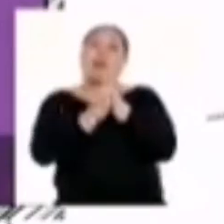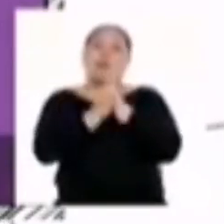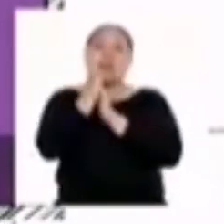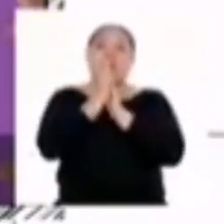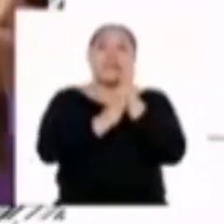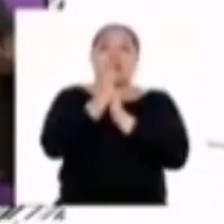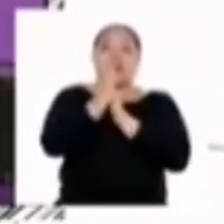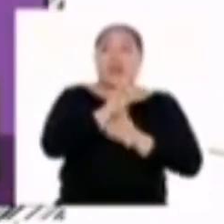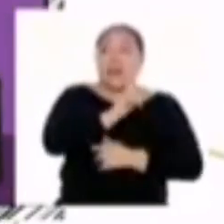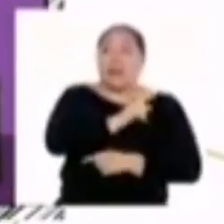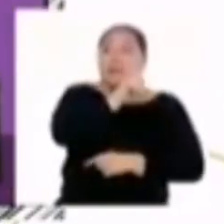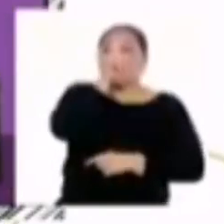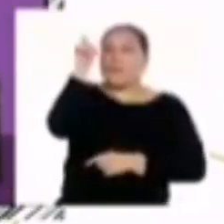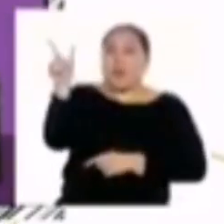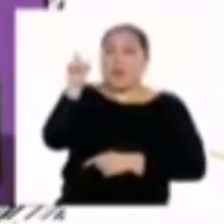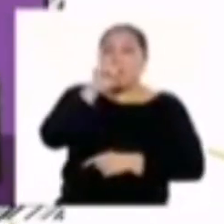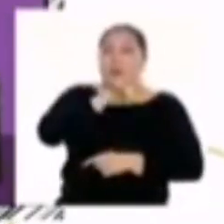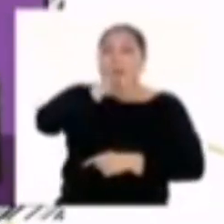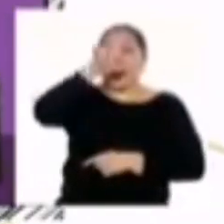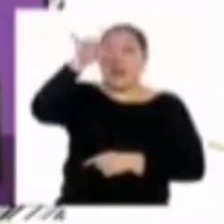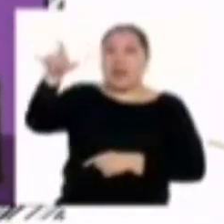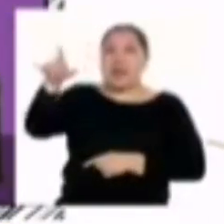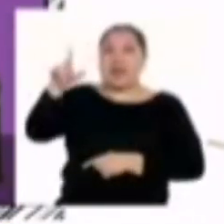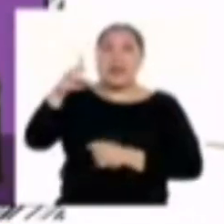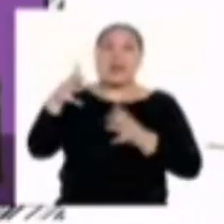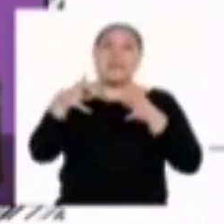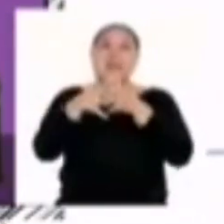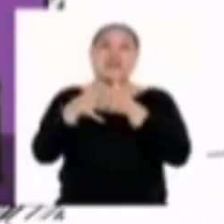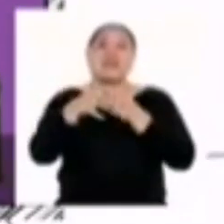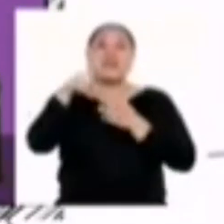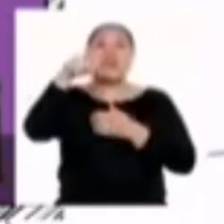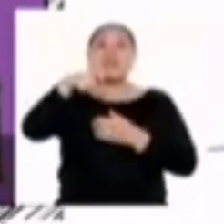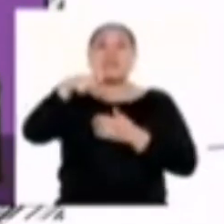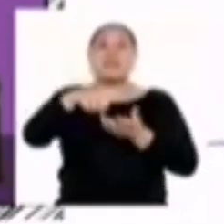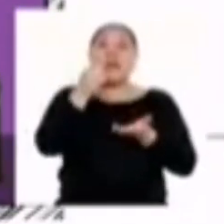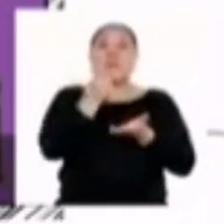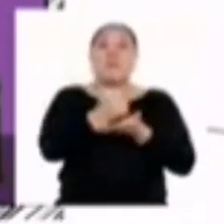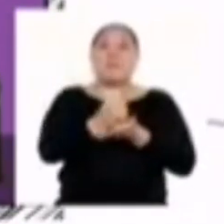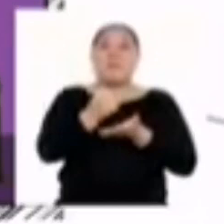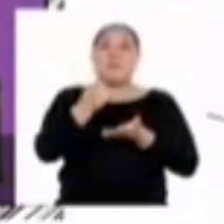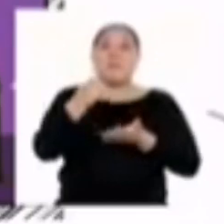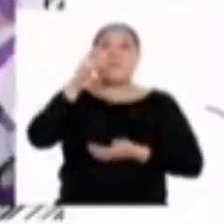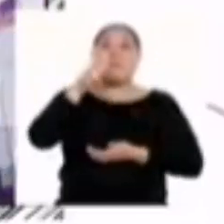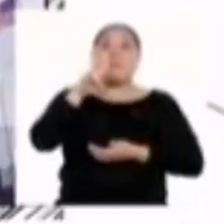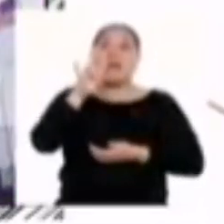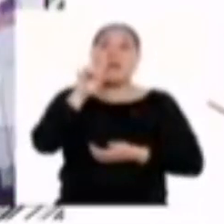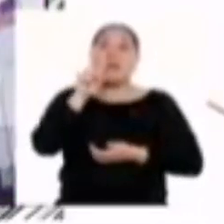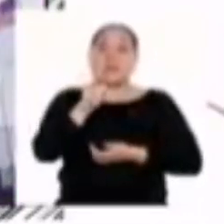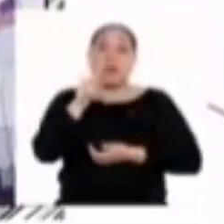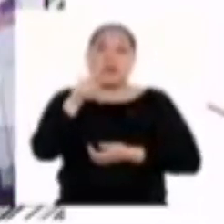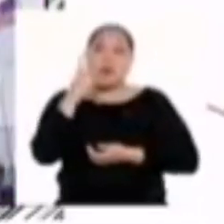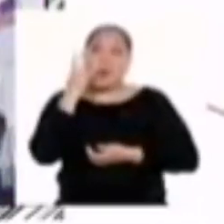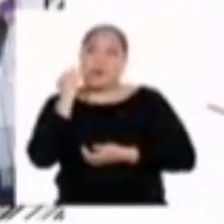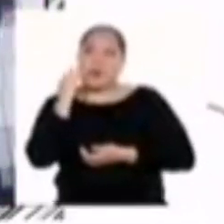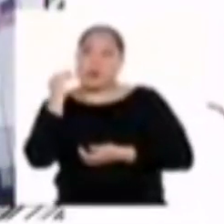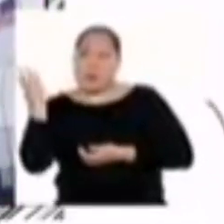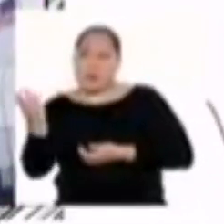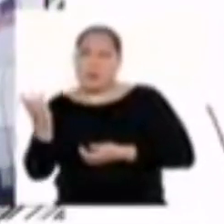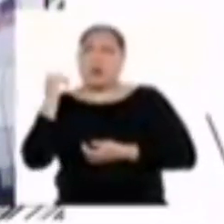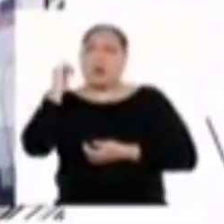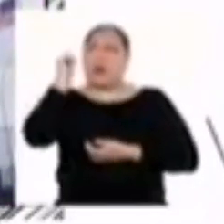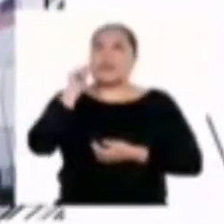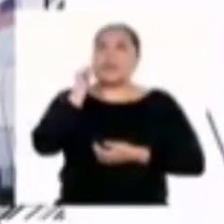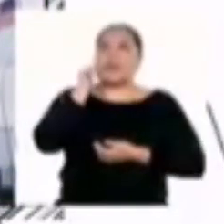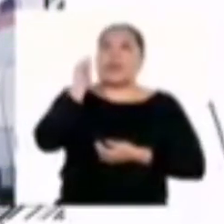viajar a Estados Unidos necesitan una visa. Aquí podemos contar con la experiencia de una tía o amigo